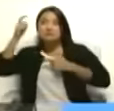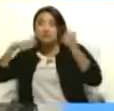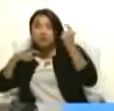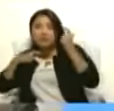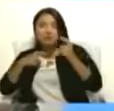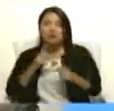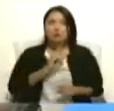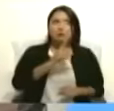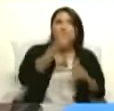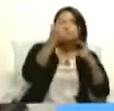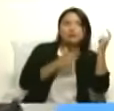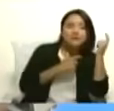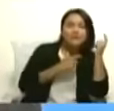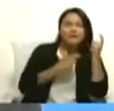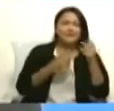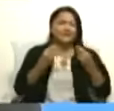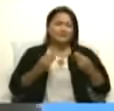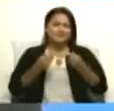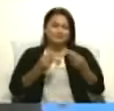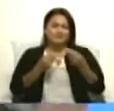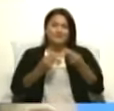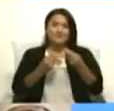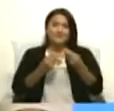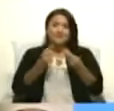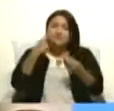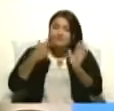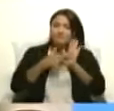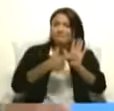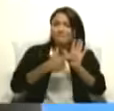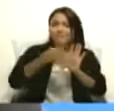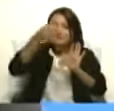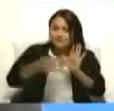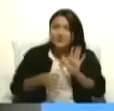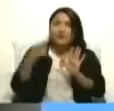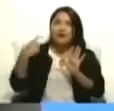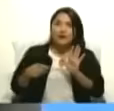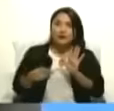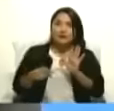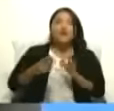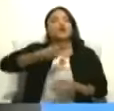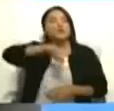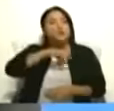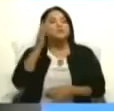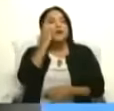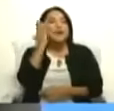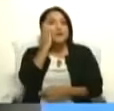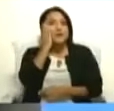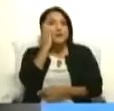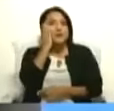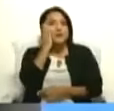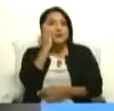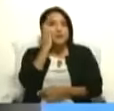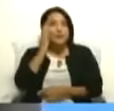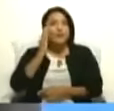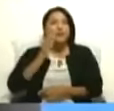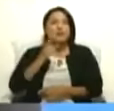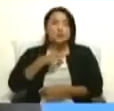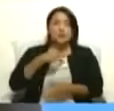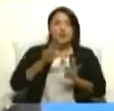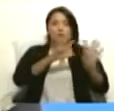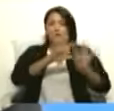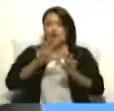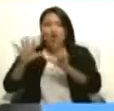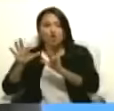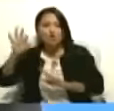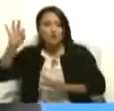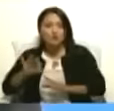chavistas y los resultados lo demuestran Nosotros sabemos que nosotros no tenemos el 98